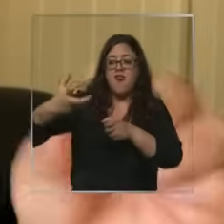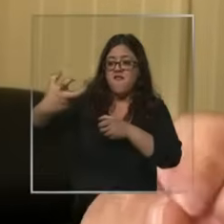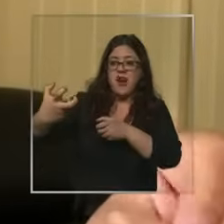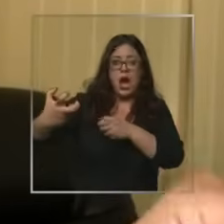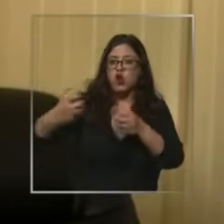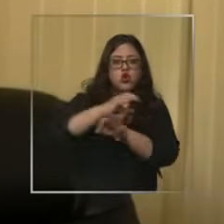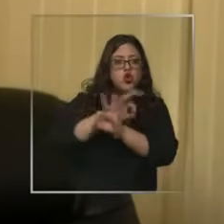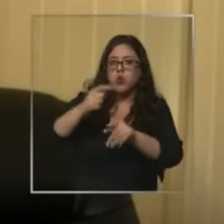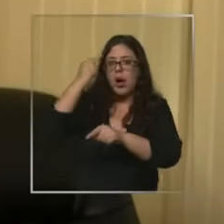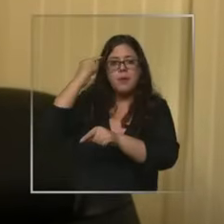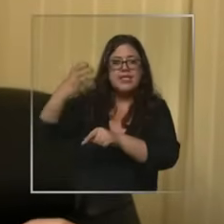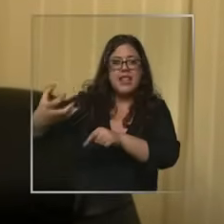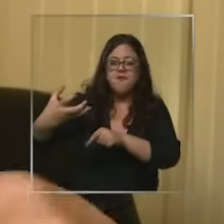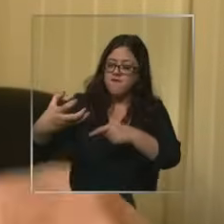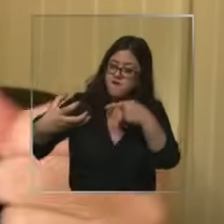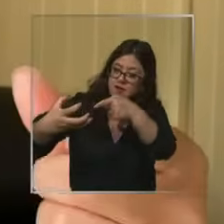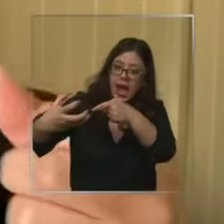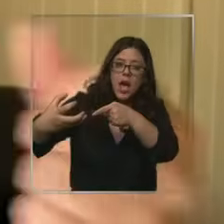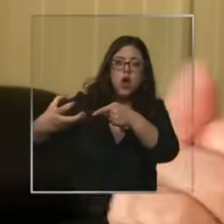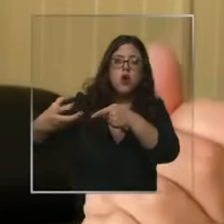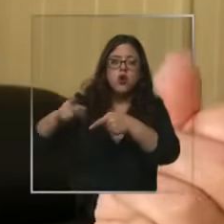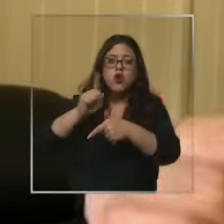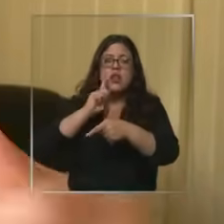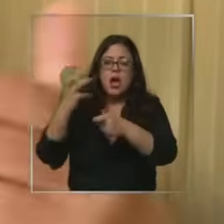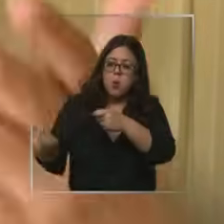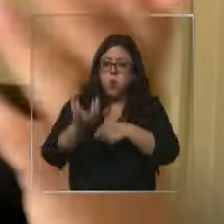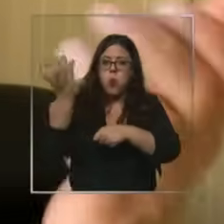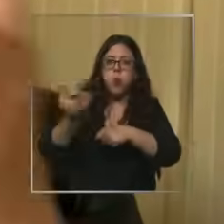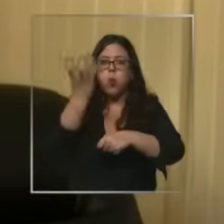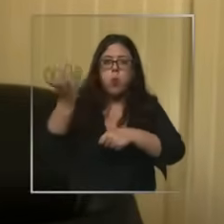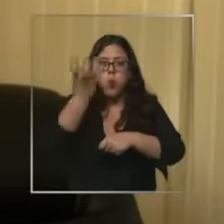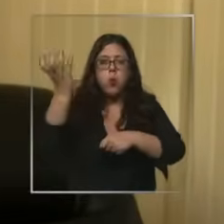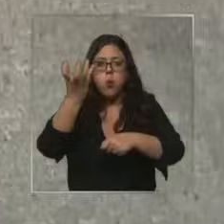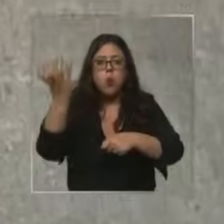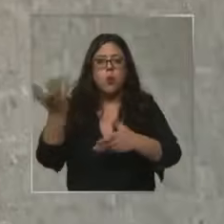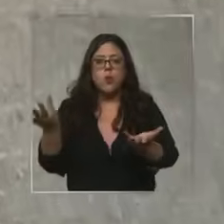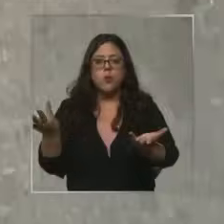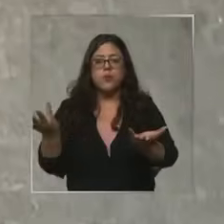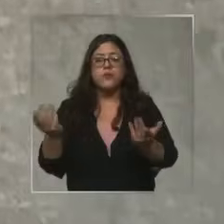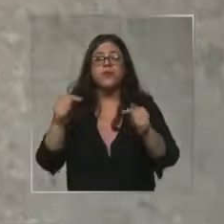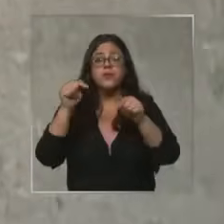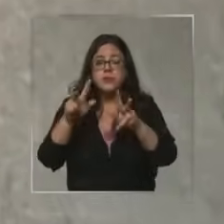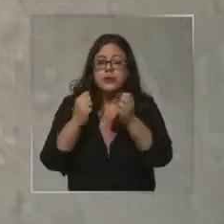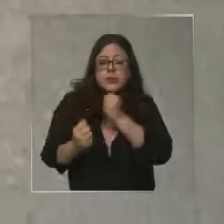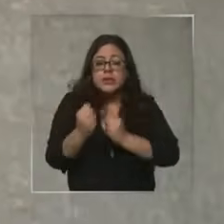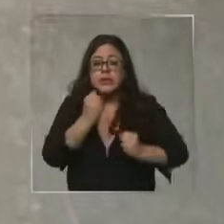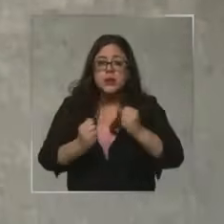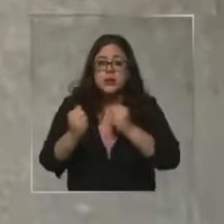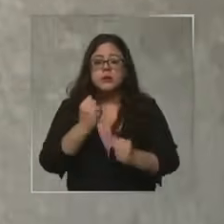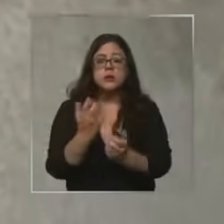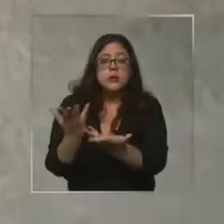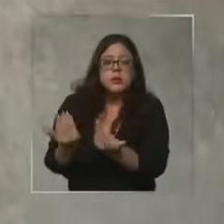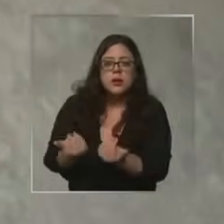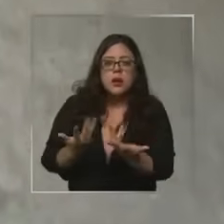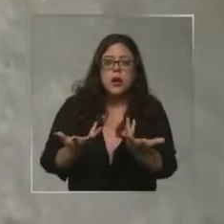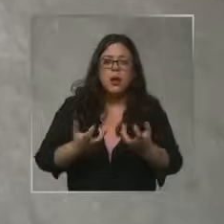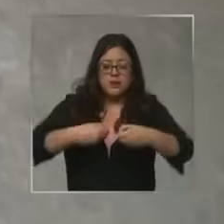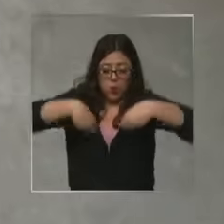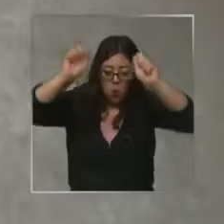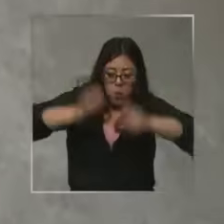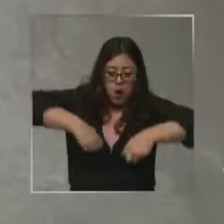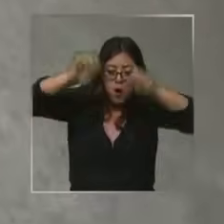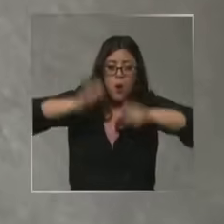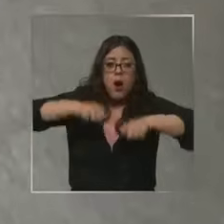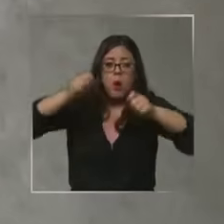nunca pensaba que el frasco era que todavía mantenía fuego y generaba fuego también. Entre la desesperación y la necesidad de apagar las